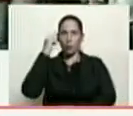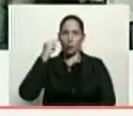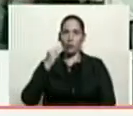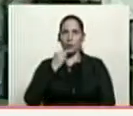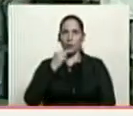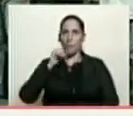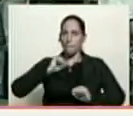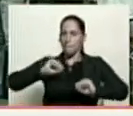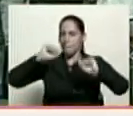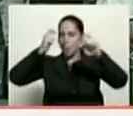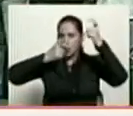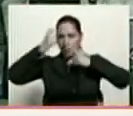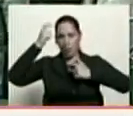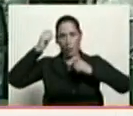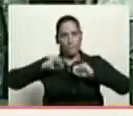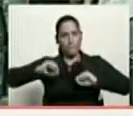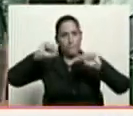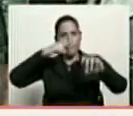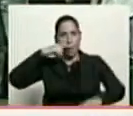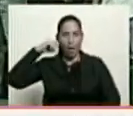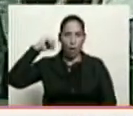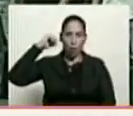viva Chávez! ¡Que viva Maduro!